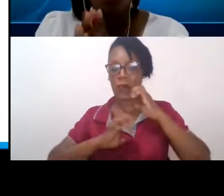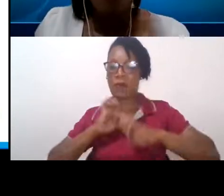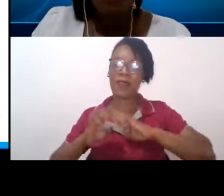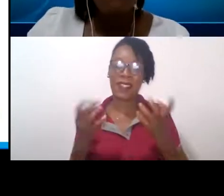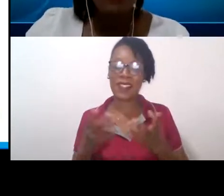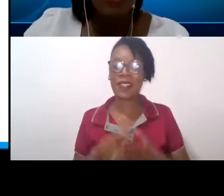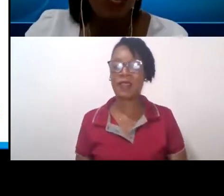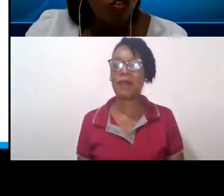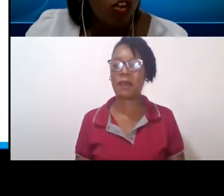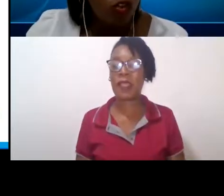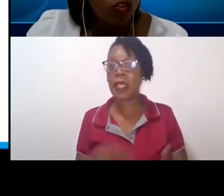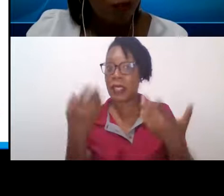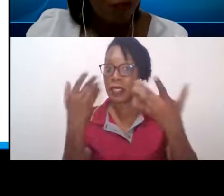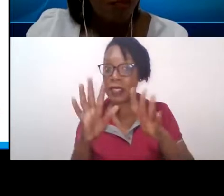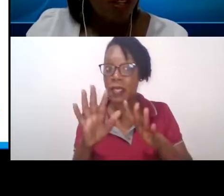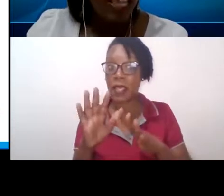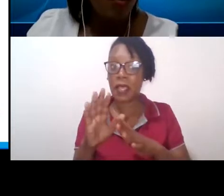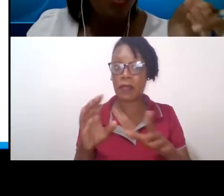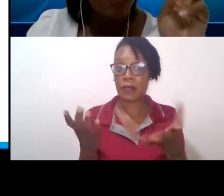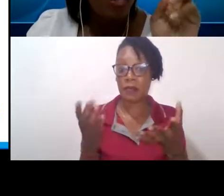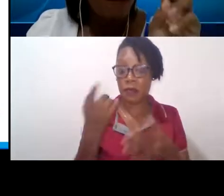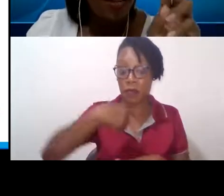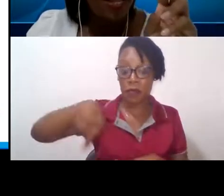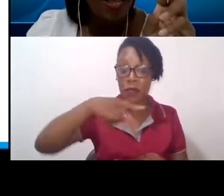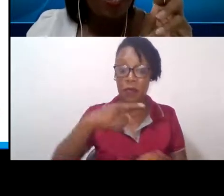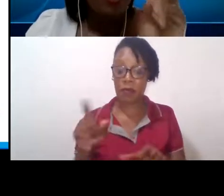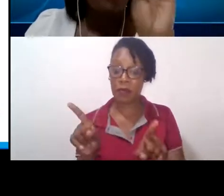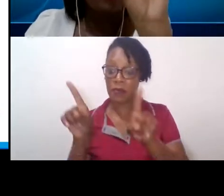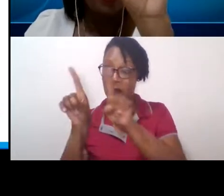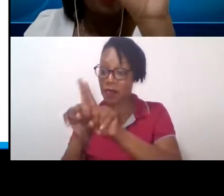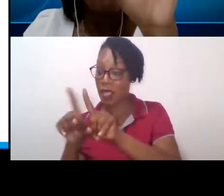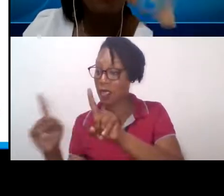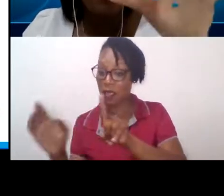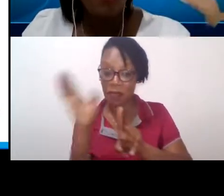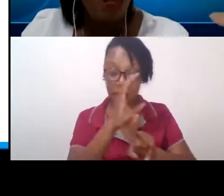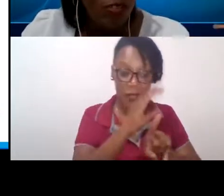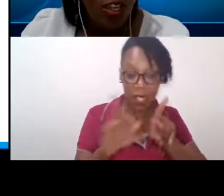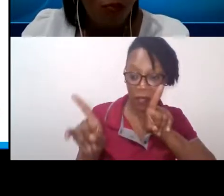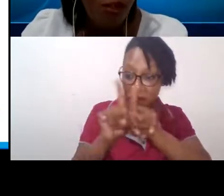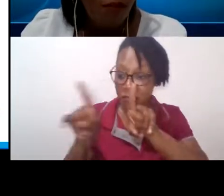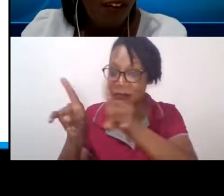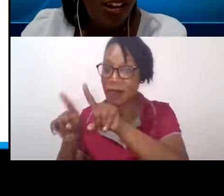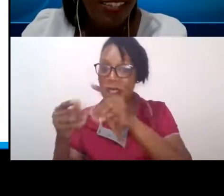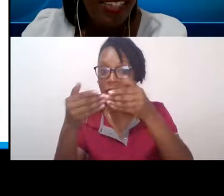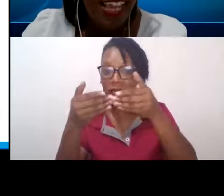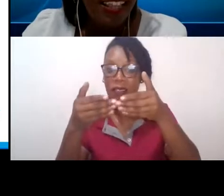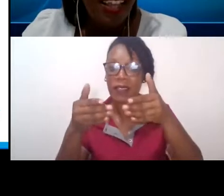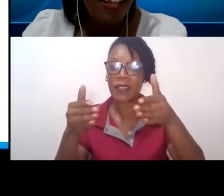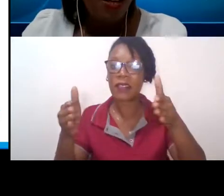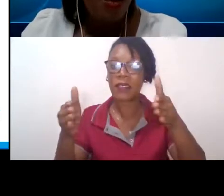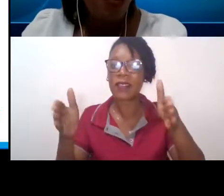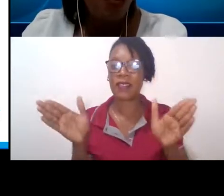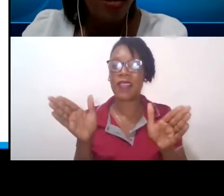Entonces, una vez que nosotros encontremos la pareja, se abre, como ustedes lo pueden ver ahora a la